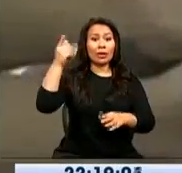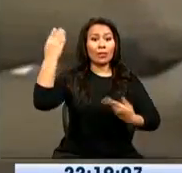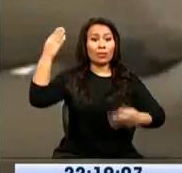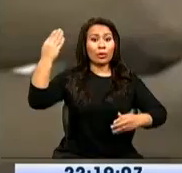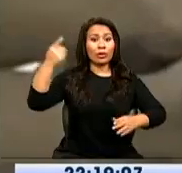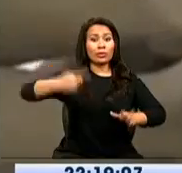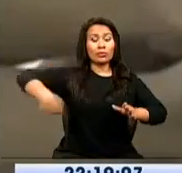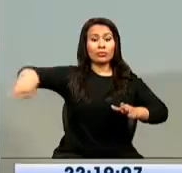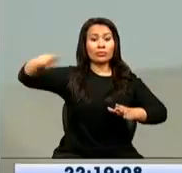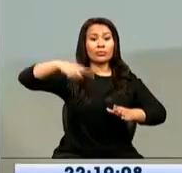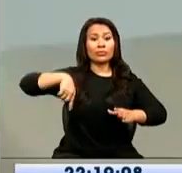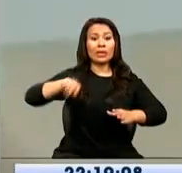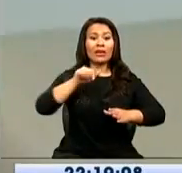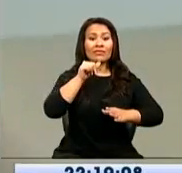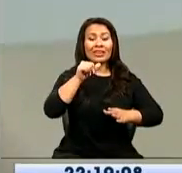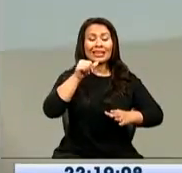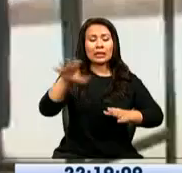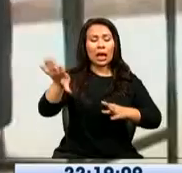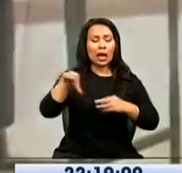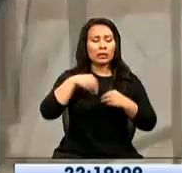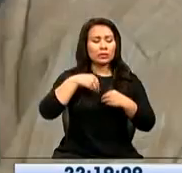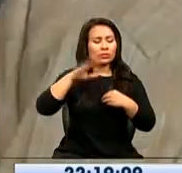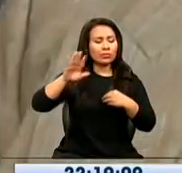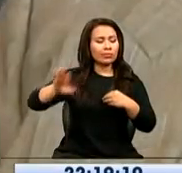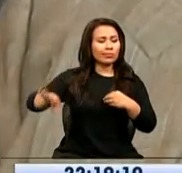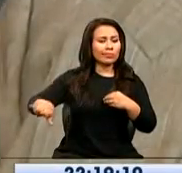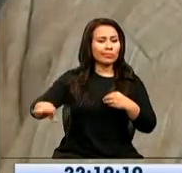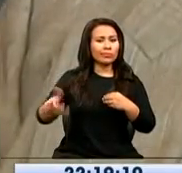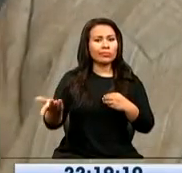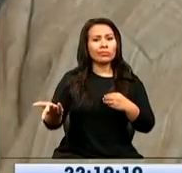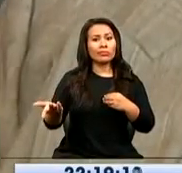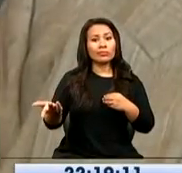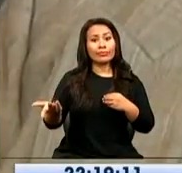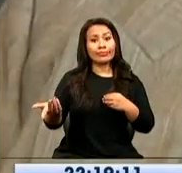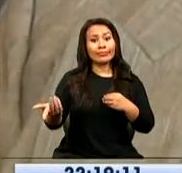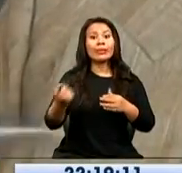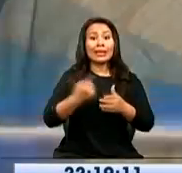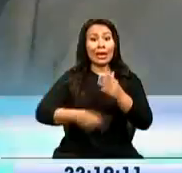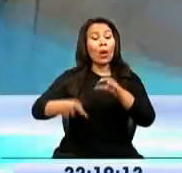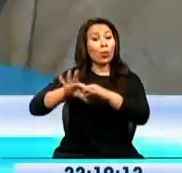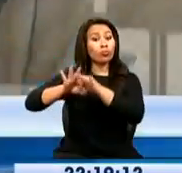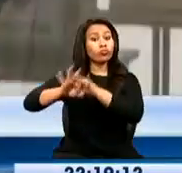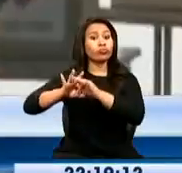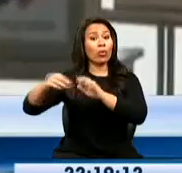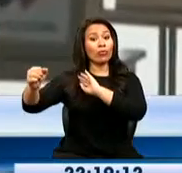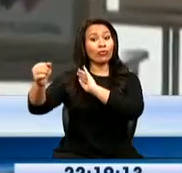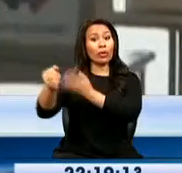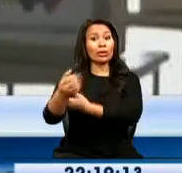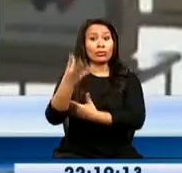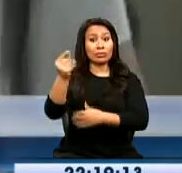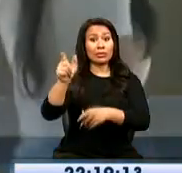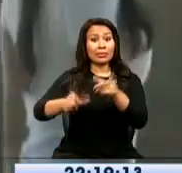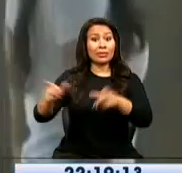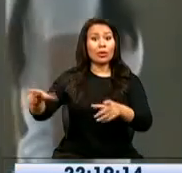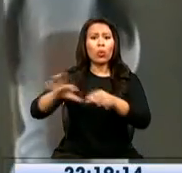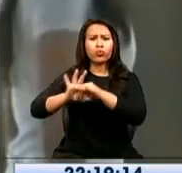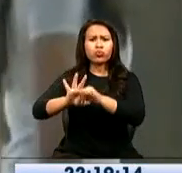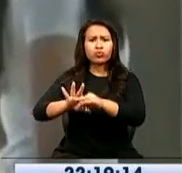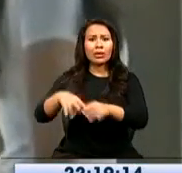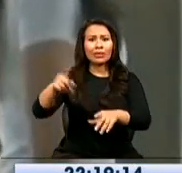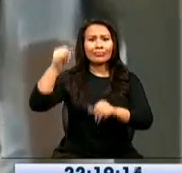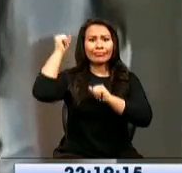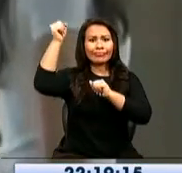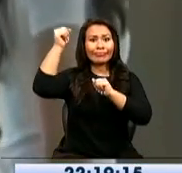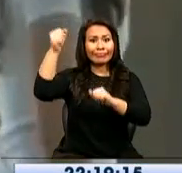región aún les cuesta aceptar. Que la unión hace a la fuerza. Informó Marcela